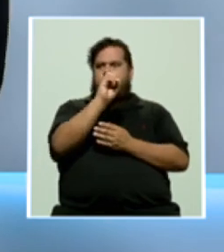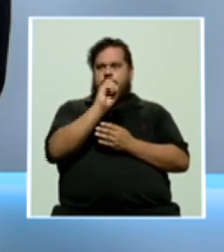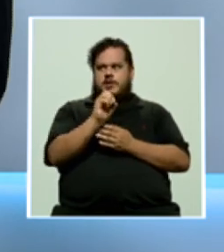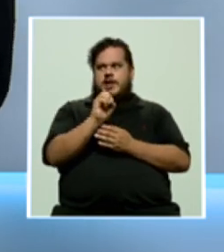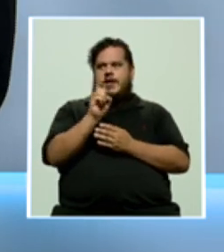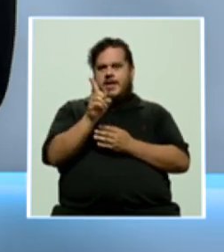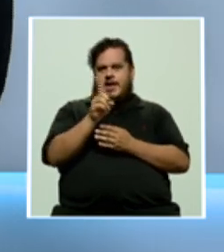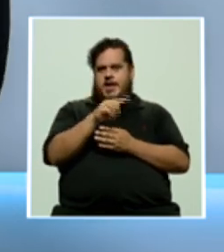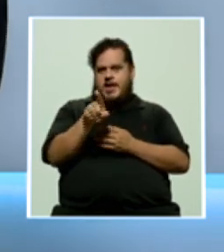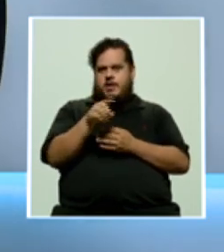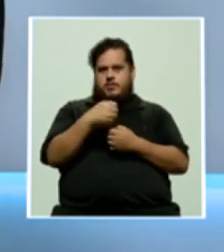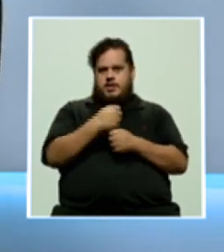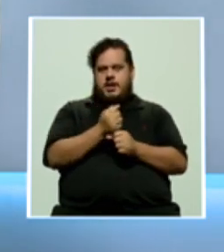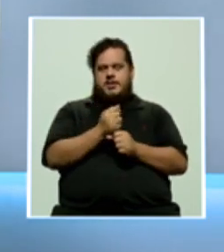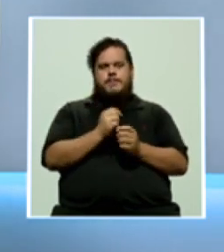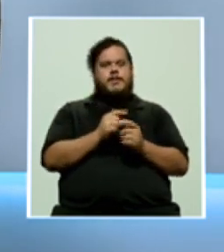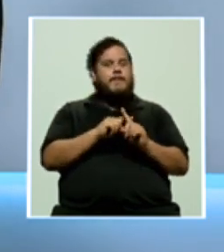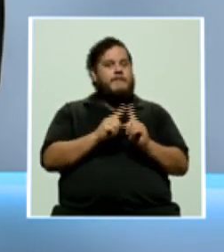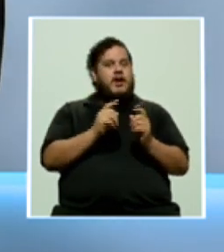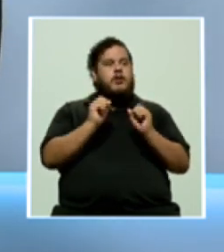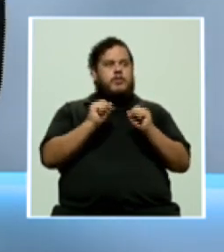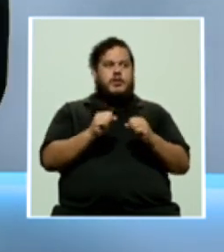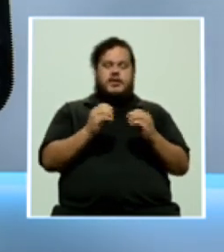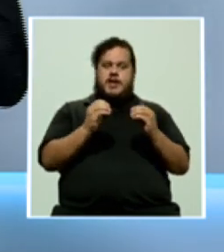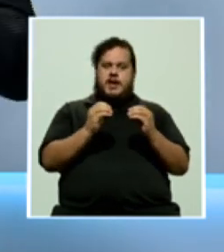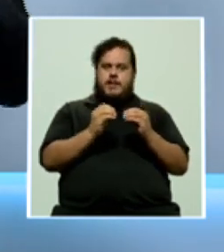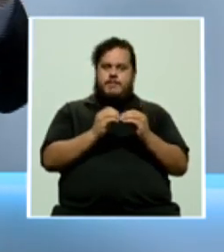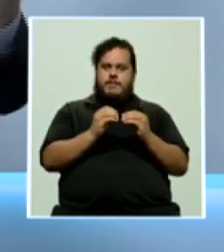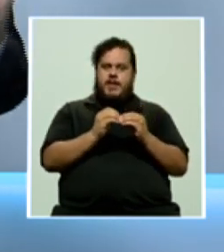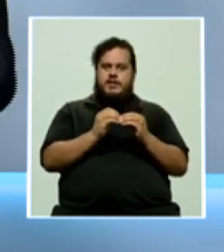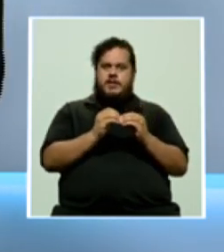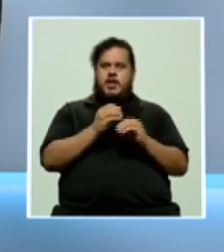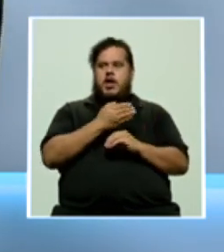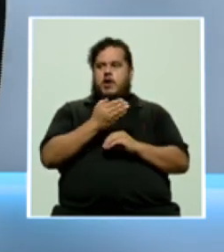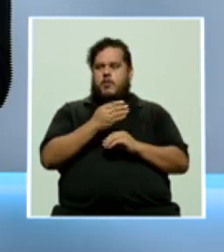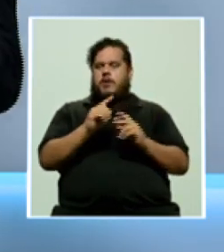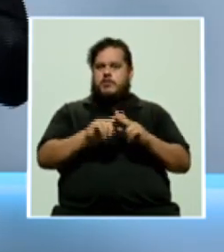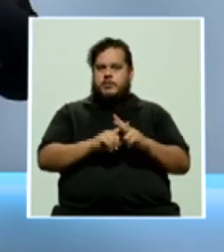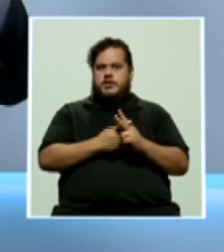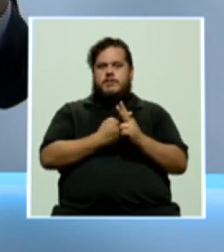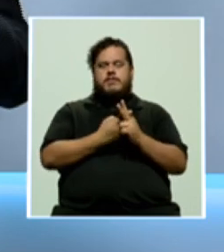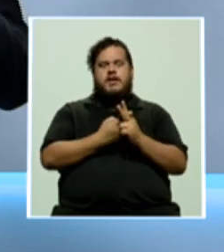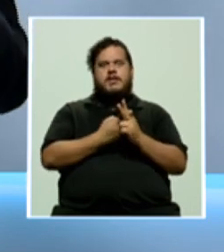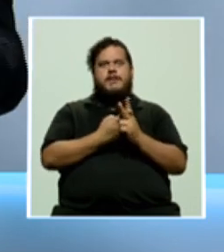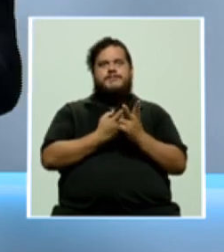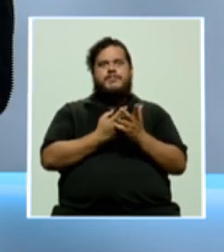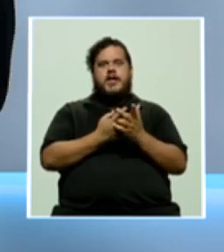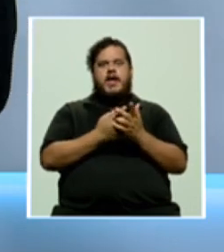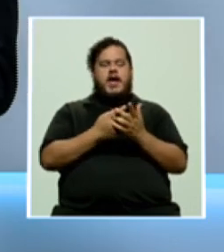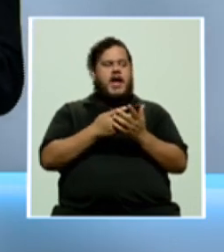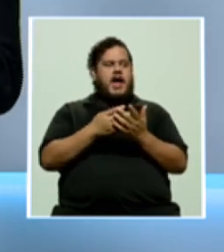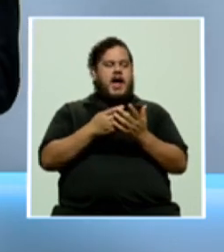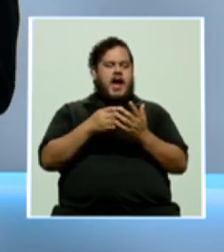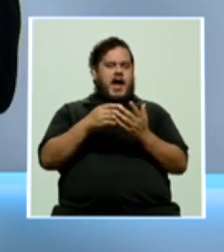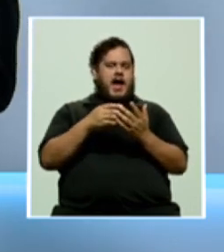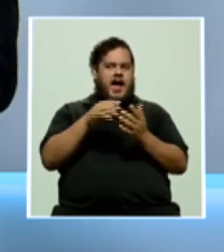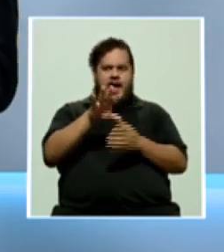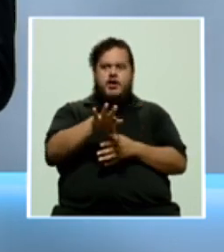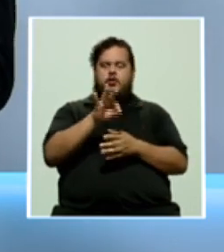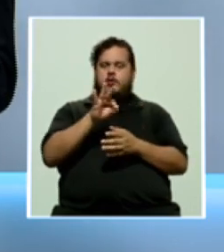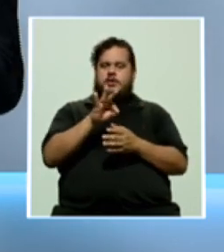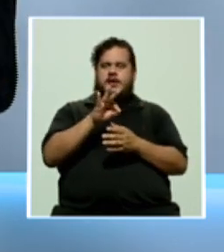proyecciones. Sin embargo, podría ser a mayor todavía ya cuando se empiece a involucrar el resto de lo que